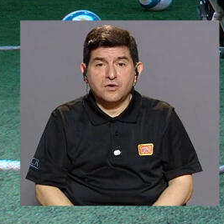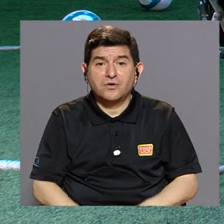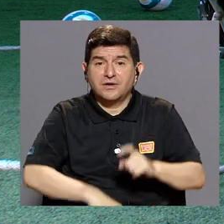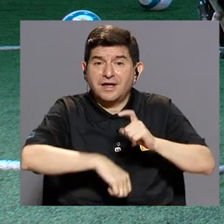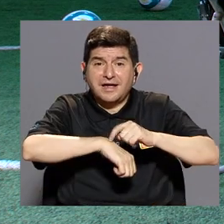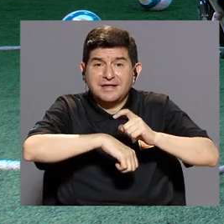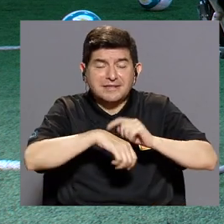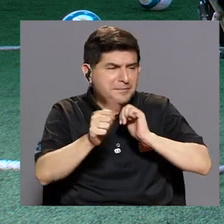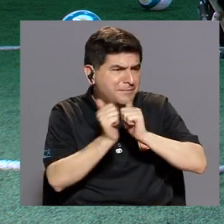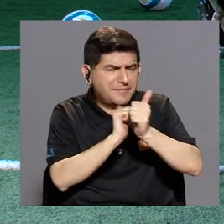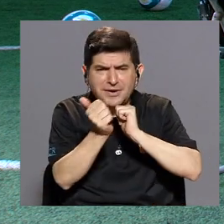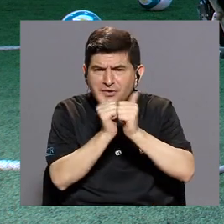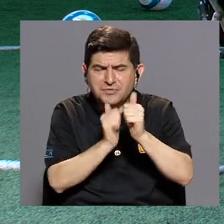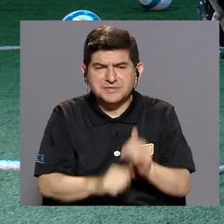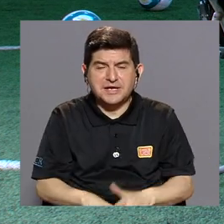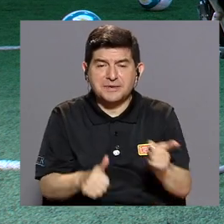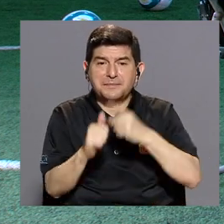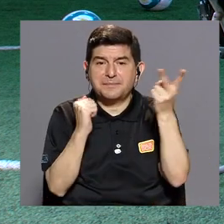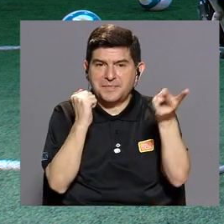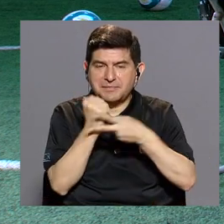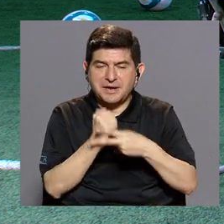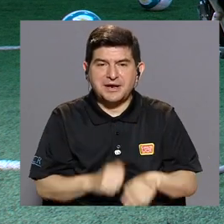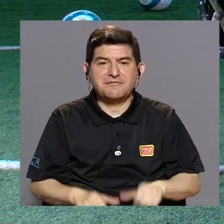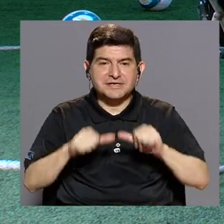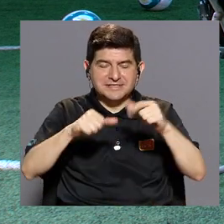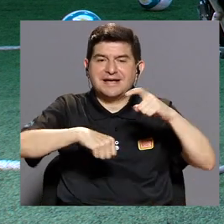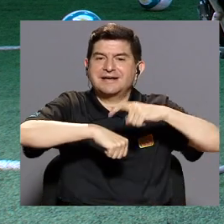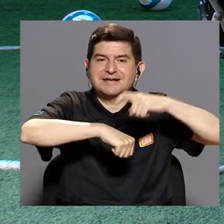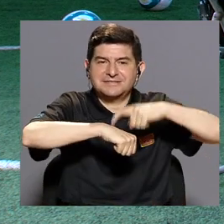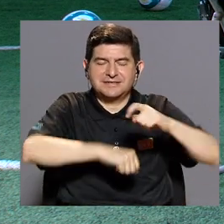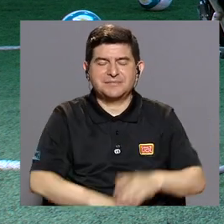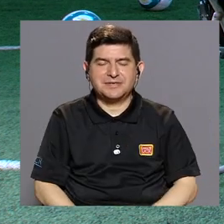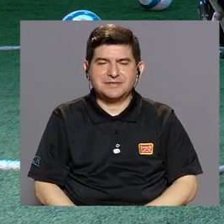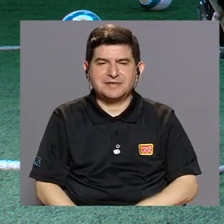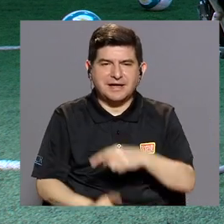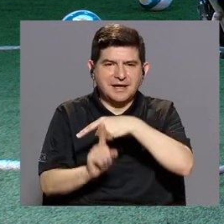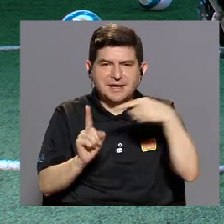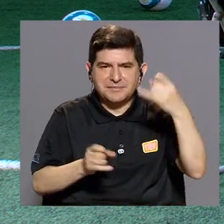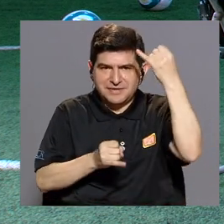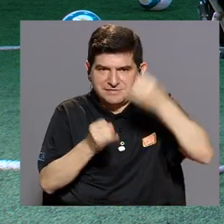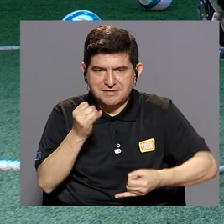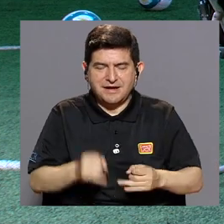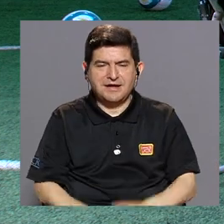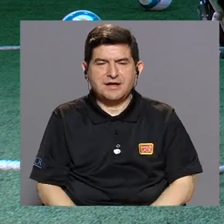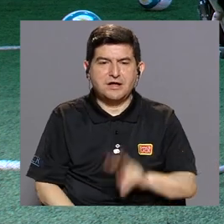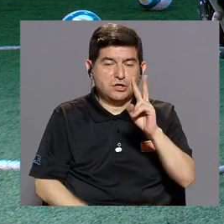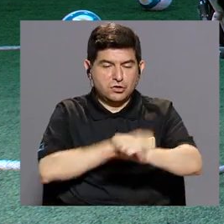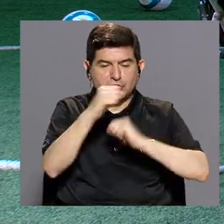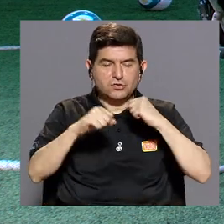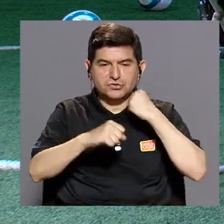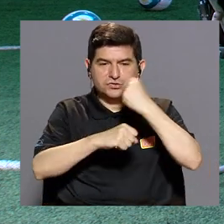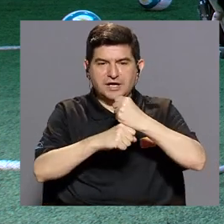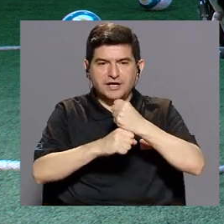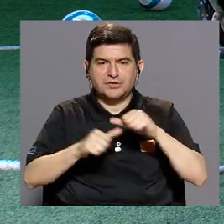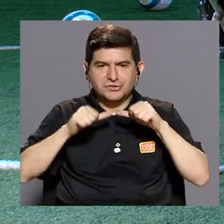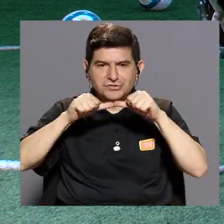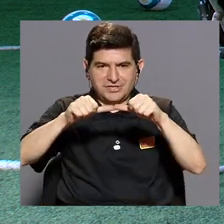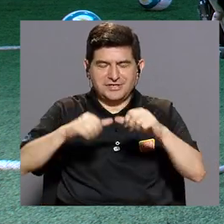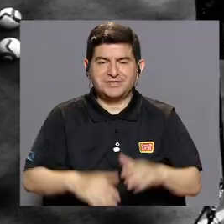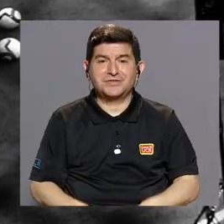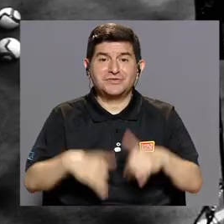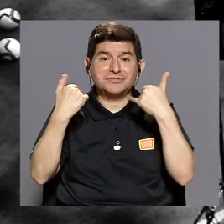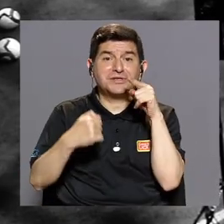pasamos a esa etapa de competir, de clasificar por primera vez a una siguiente fase, a semifinales. Lo habíamos hecho 2 años consecutivos, entonces ya estabas